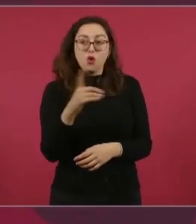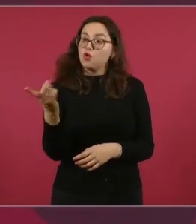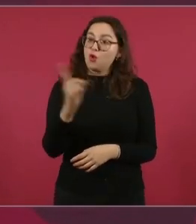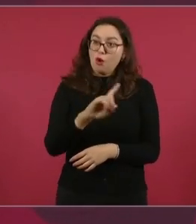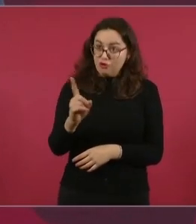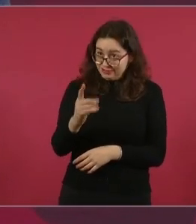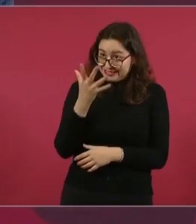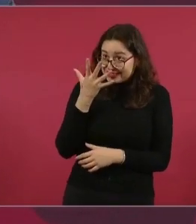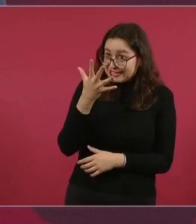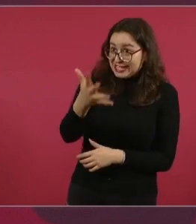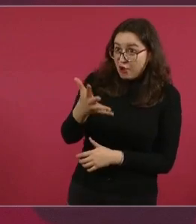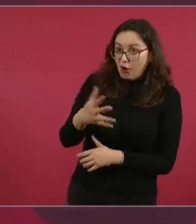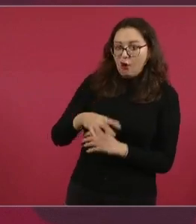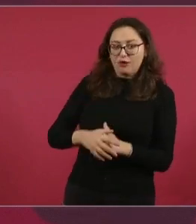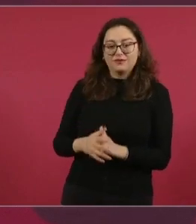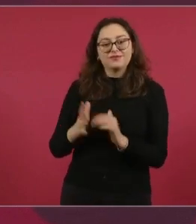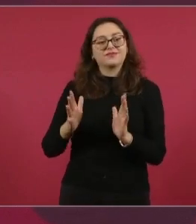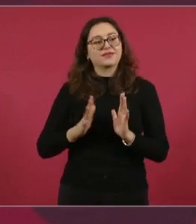Y ya